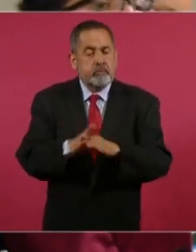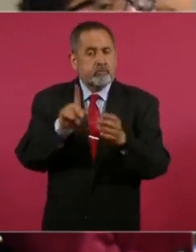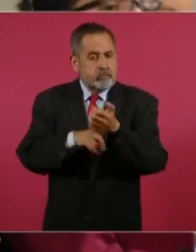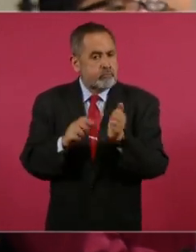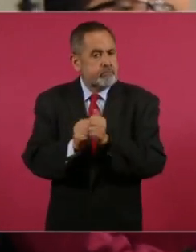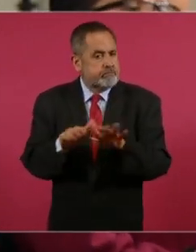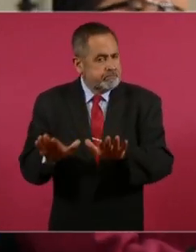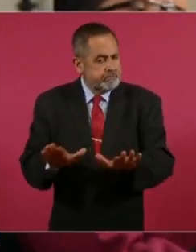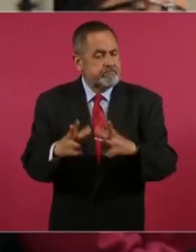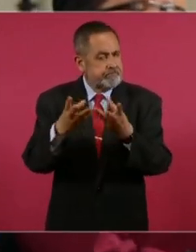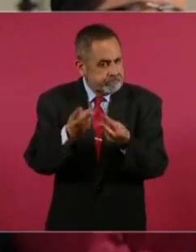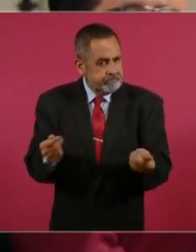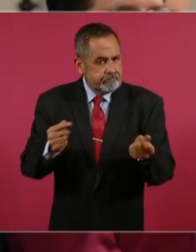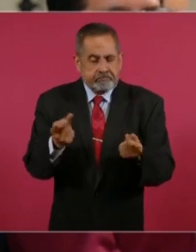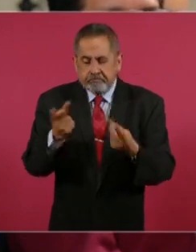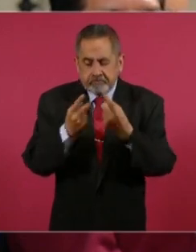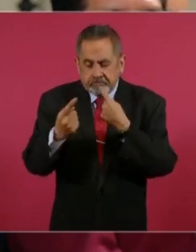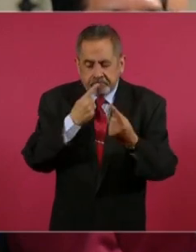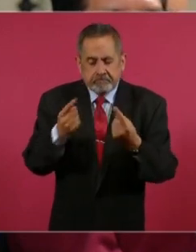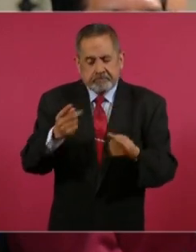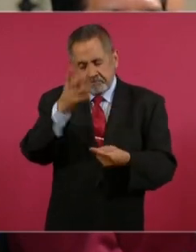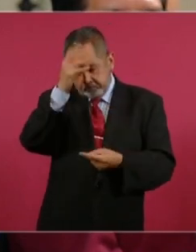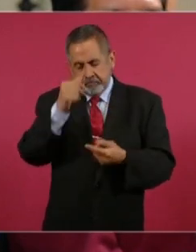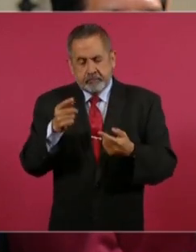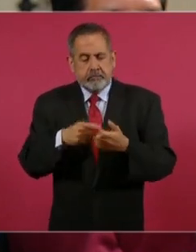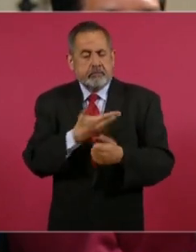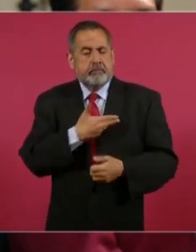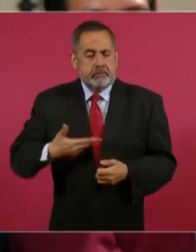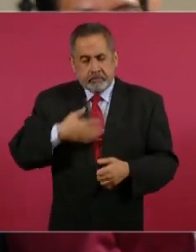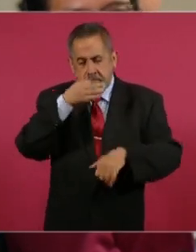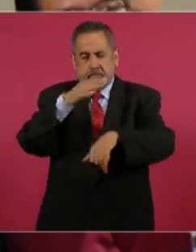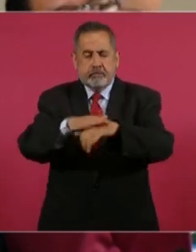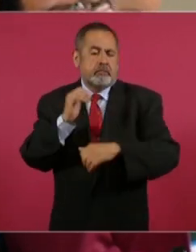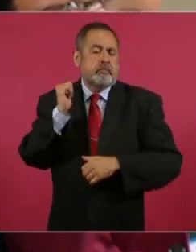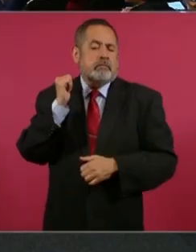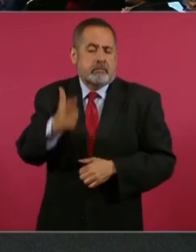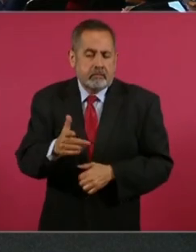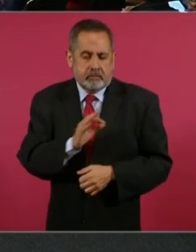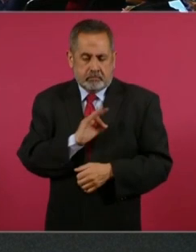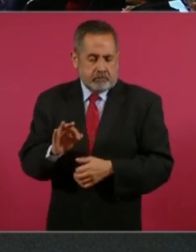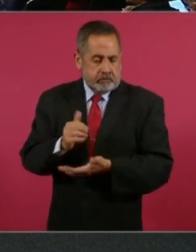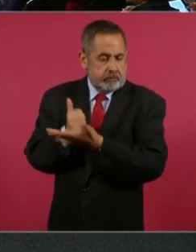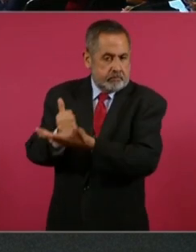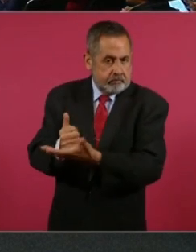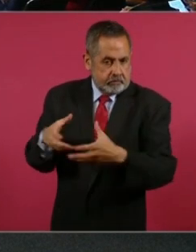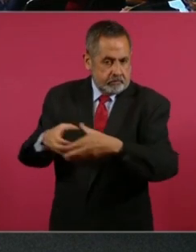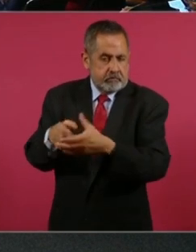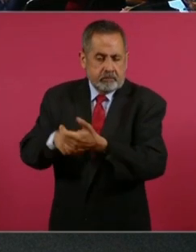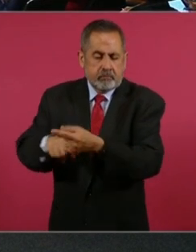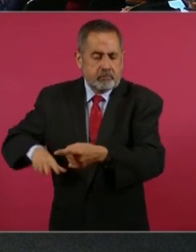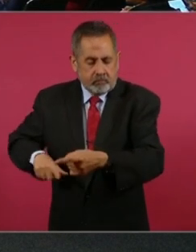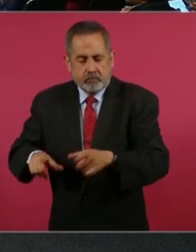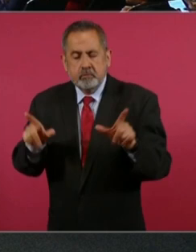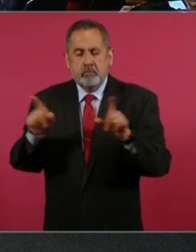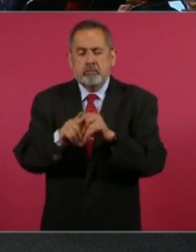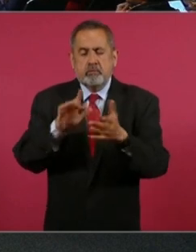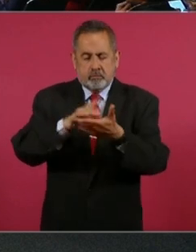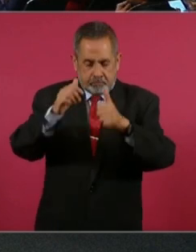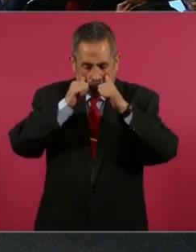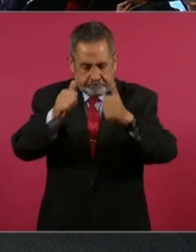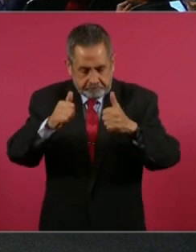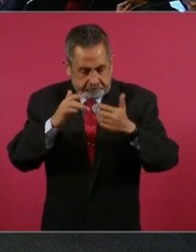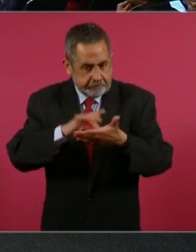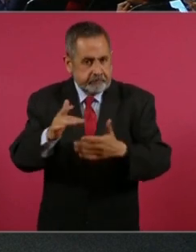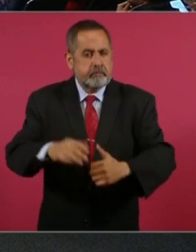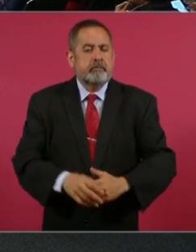en calma y que pues se pueda llegar a un diálogo, presidente, en lo que pueda ayudarse, claro está, dentro del propio gobierno. Eso sería, y gracias, le